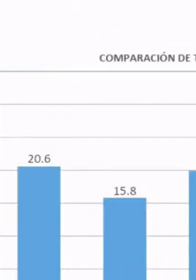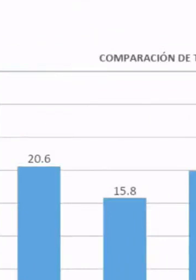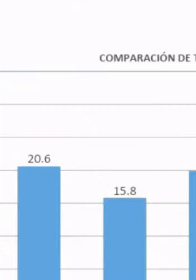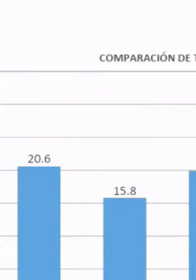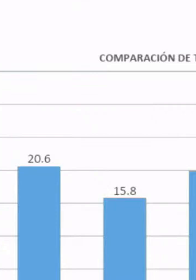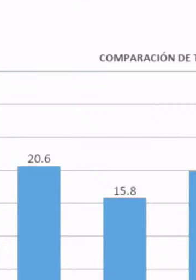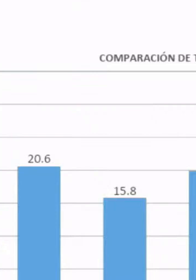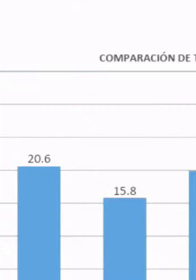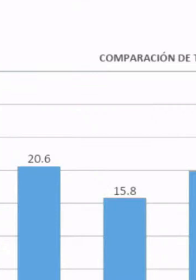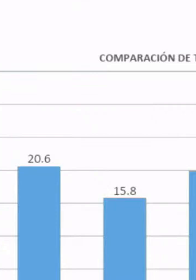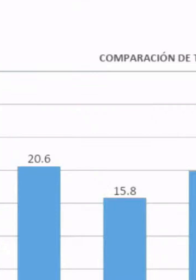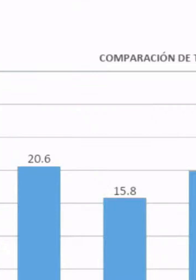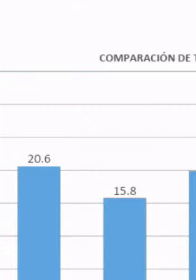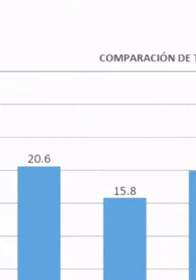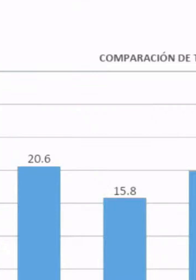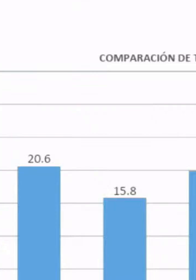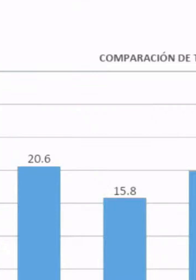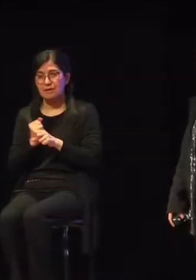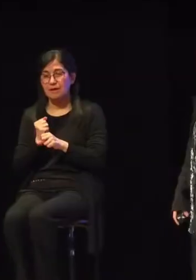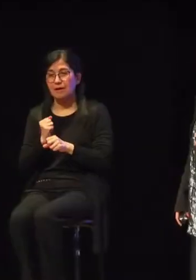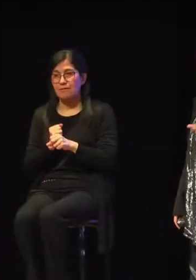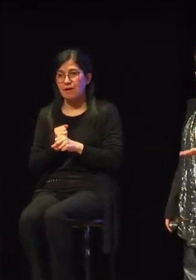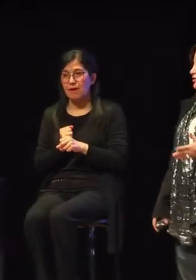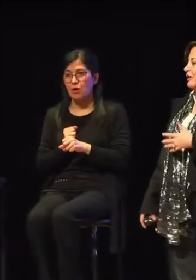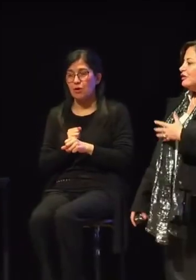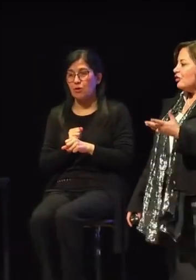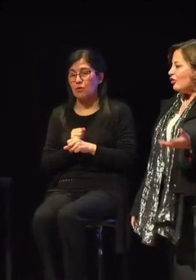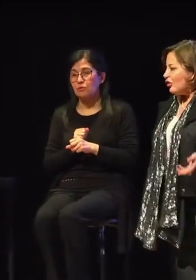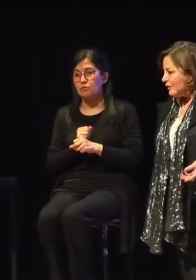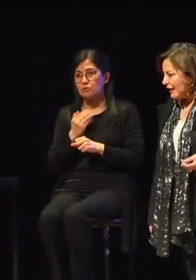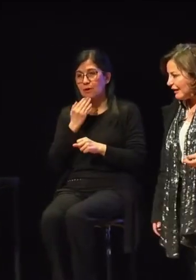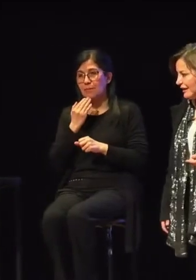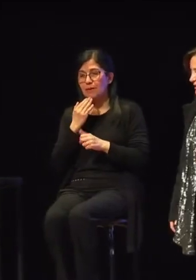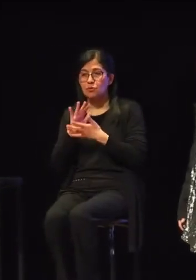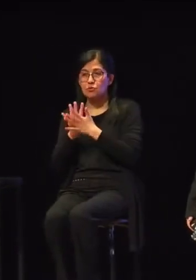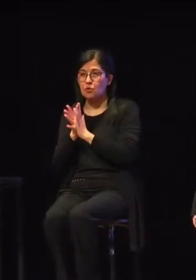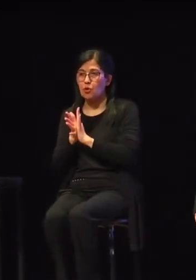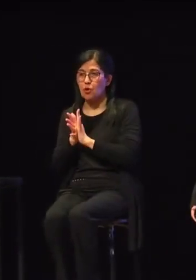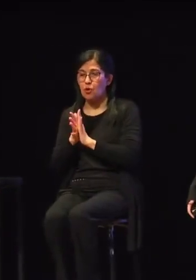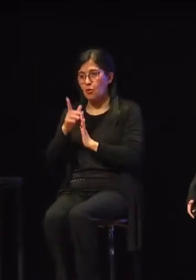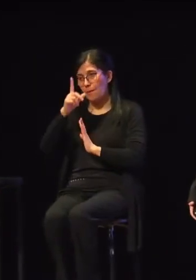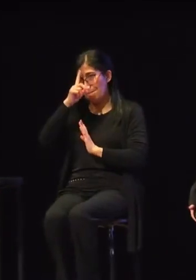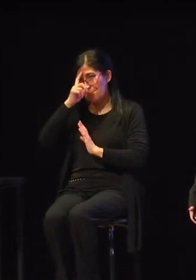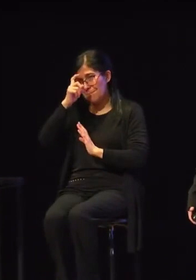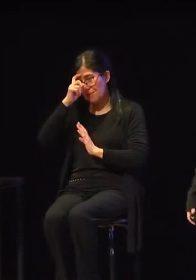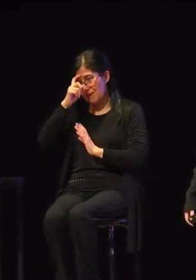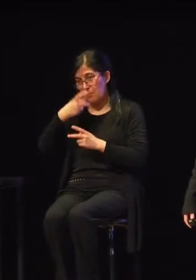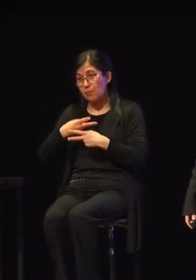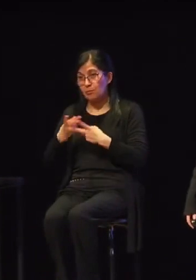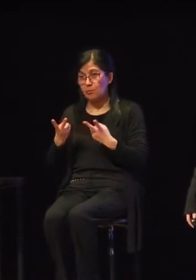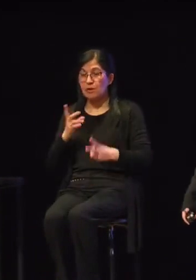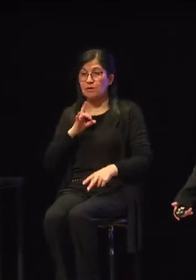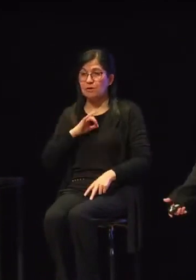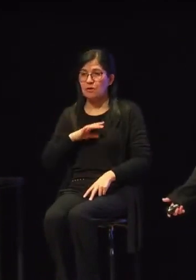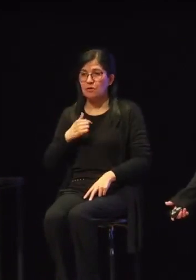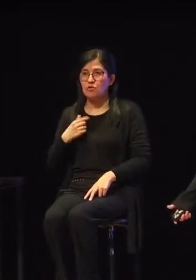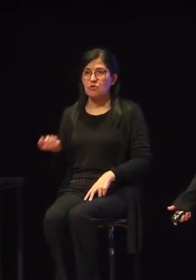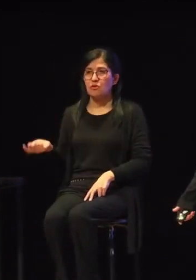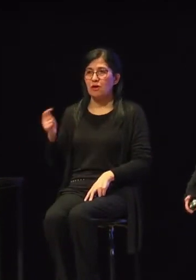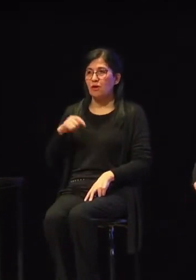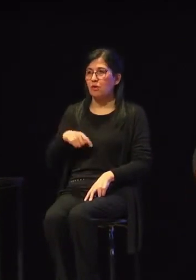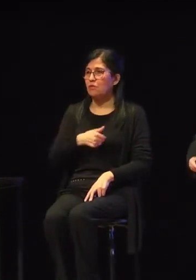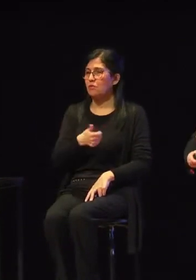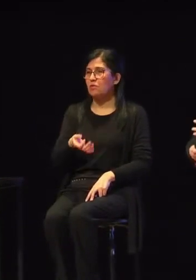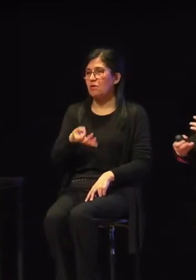14 años haciendo prevalencia de lesiones por presión en todos los hospitales de Chile. Cuando llegamos nos dicen, ¿para qué